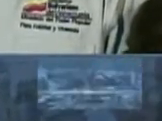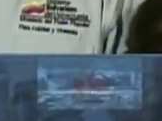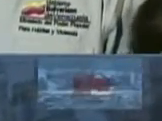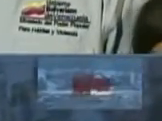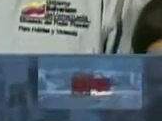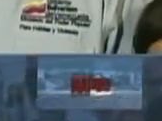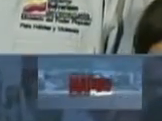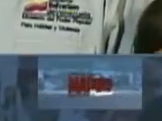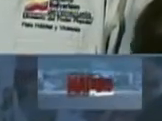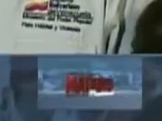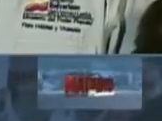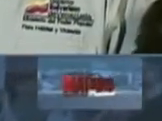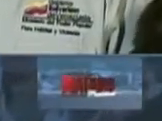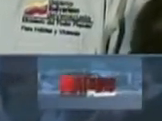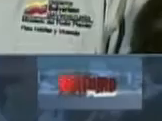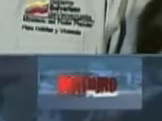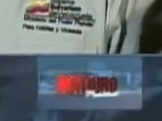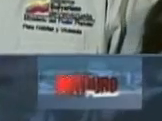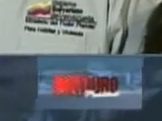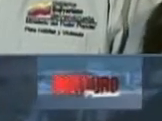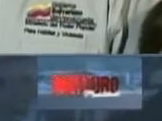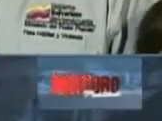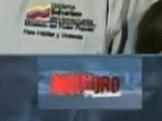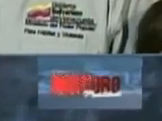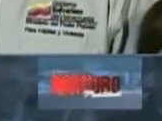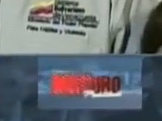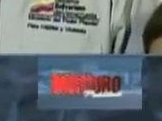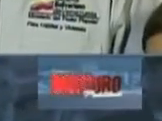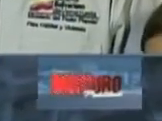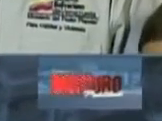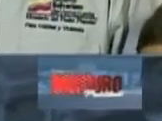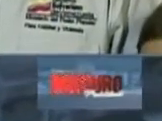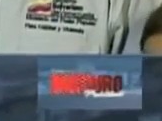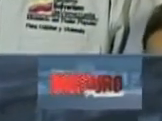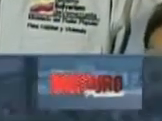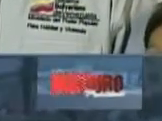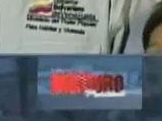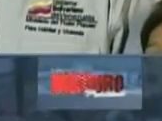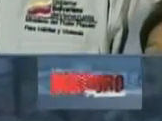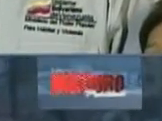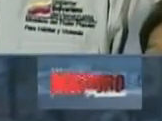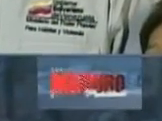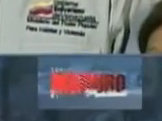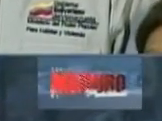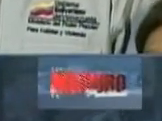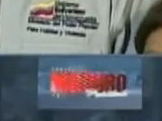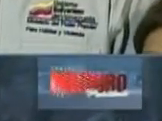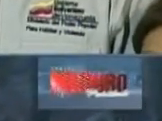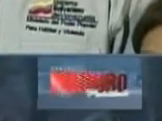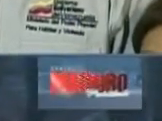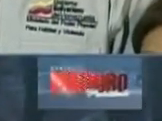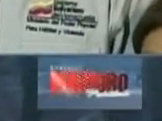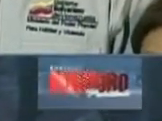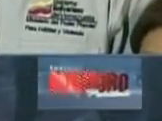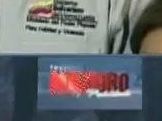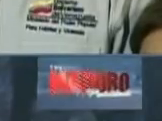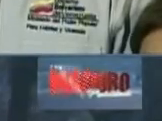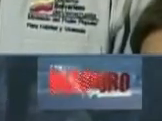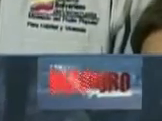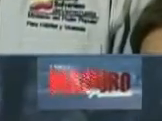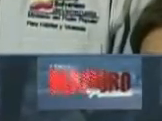duro duro duro duro a pesar de los recursos menguados de este año por la guerra económica y por la caída de